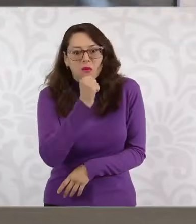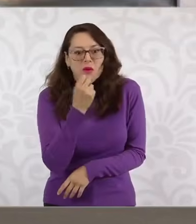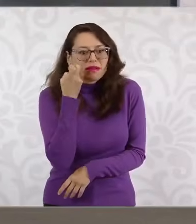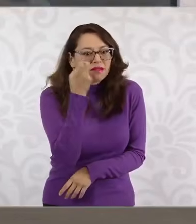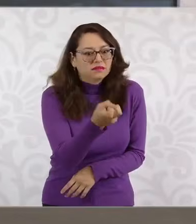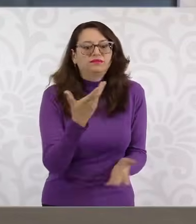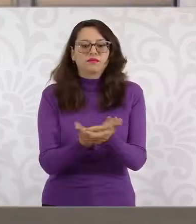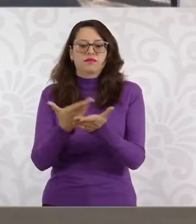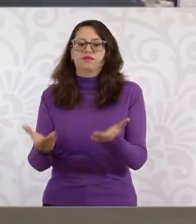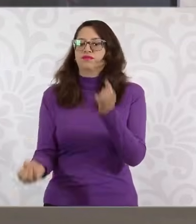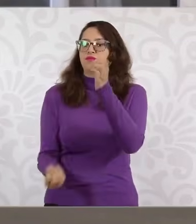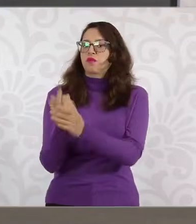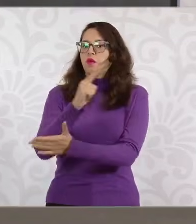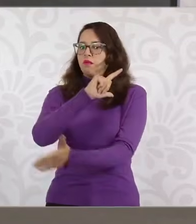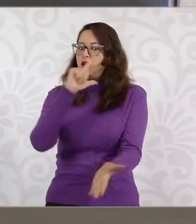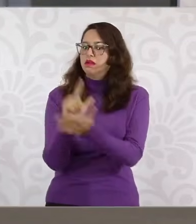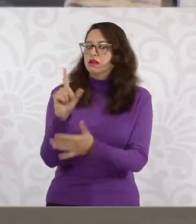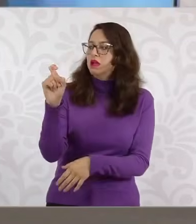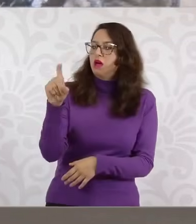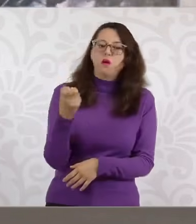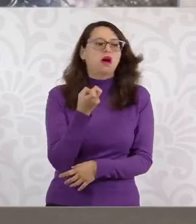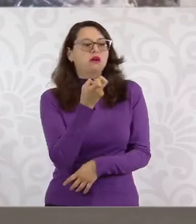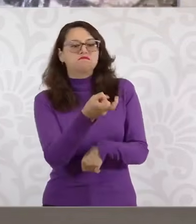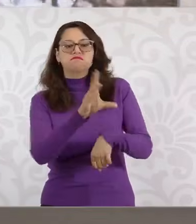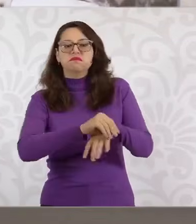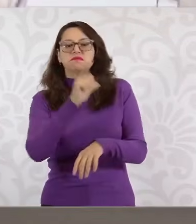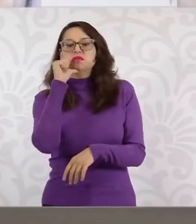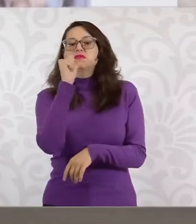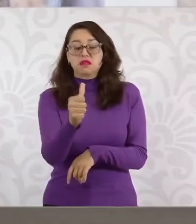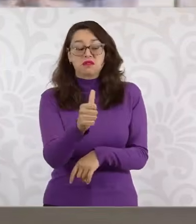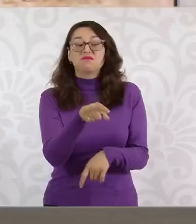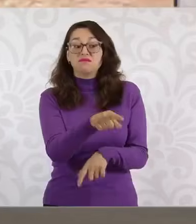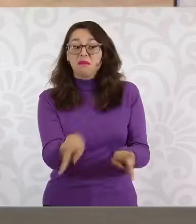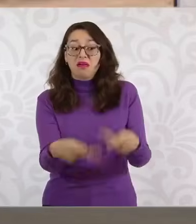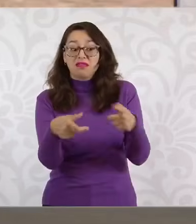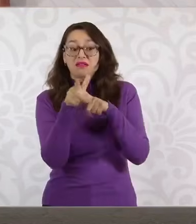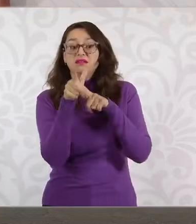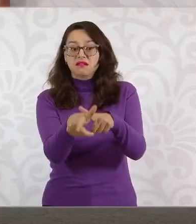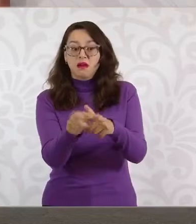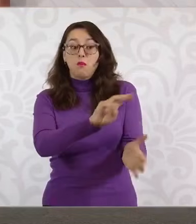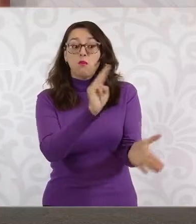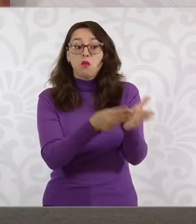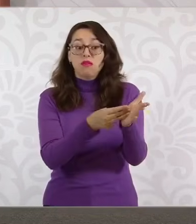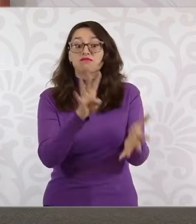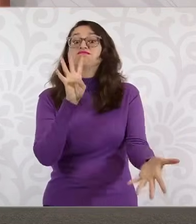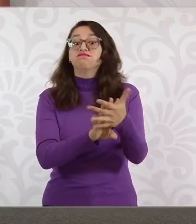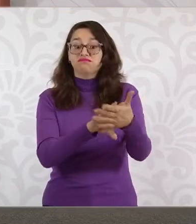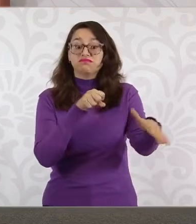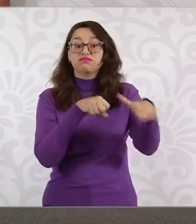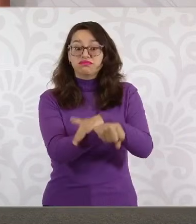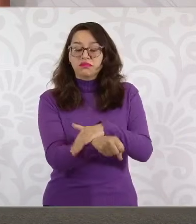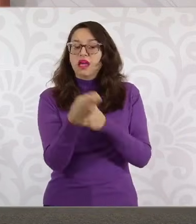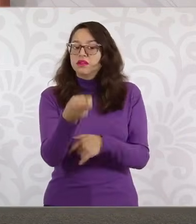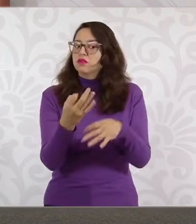no se permite, se sanciona con prisión y también se sanciona con una multa. Es una herramienta muy